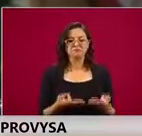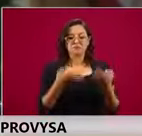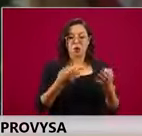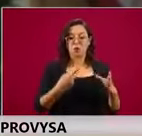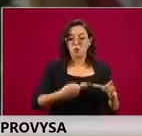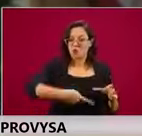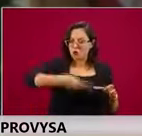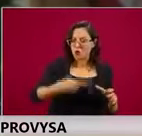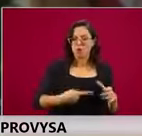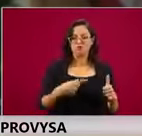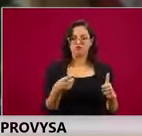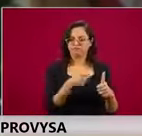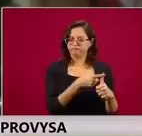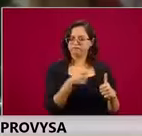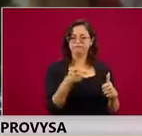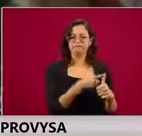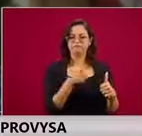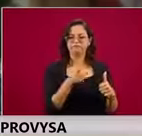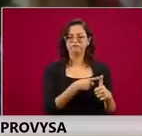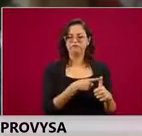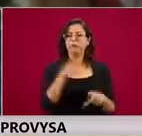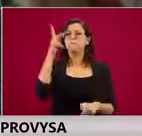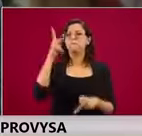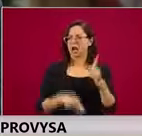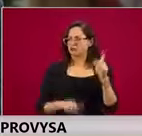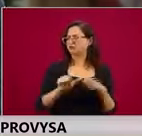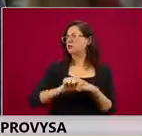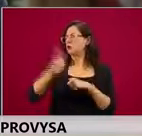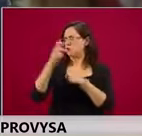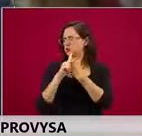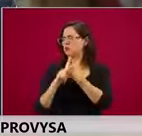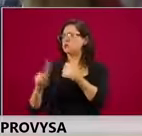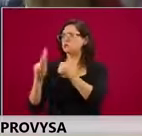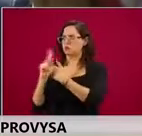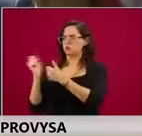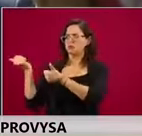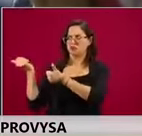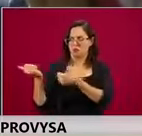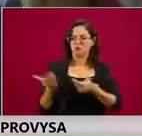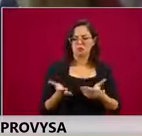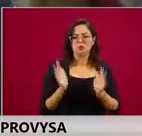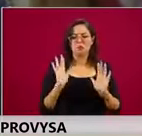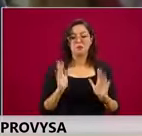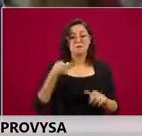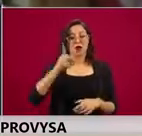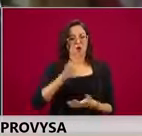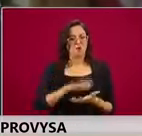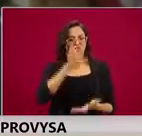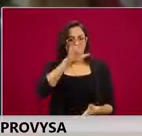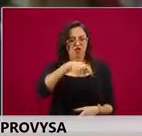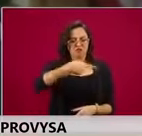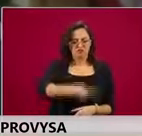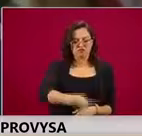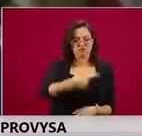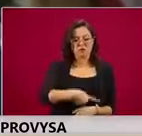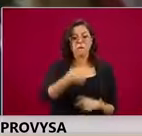los discursos a ambos. No hubo, como en otras ocasiones, preguntas de los